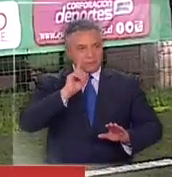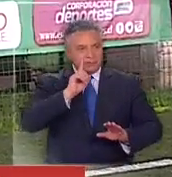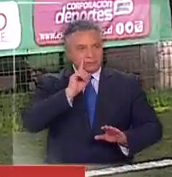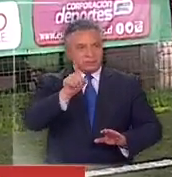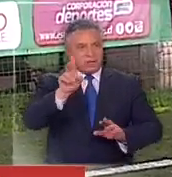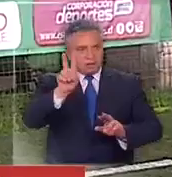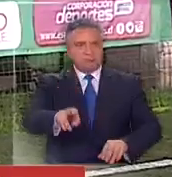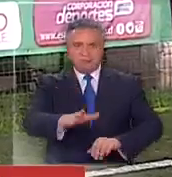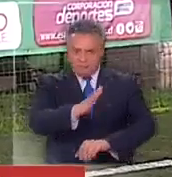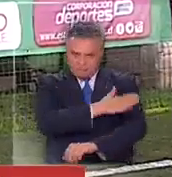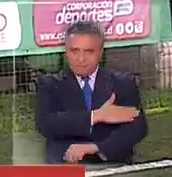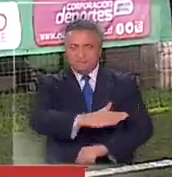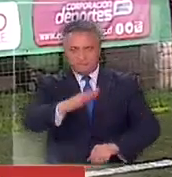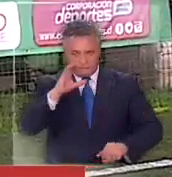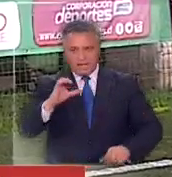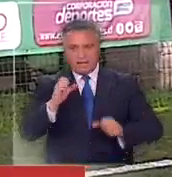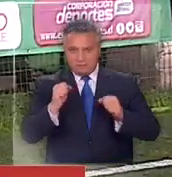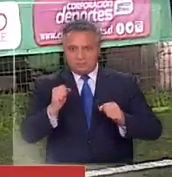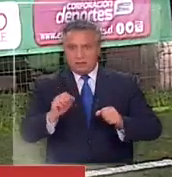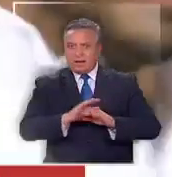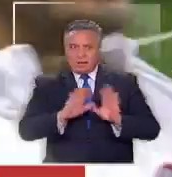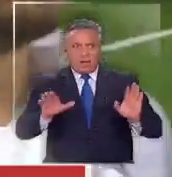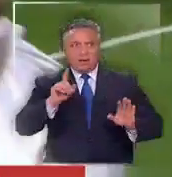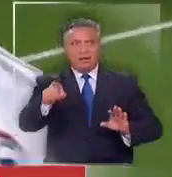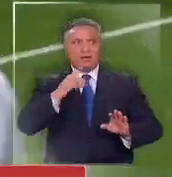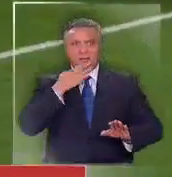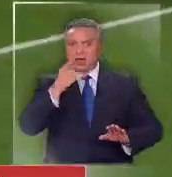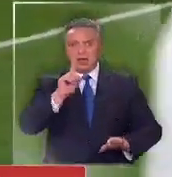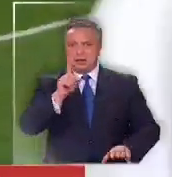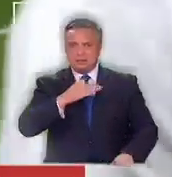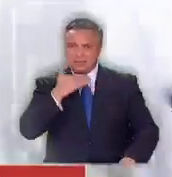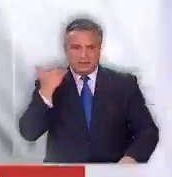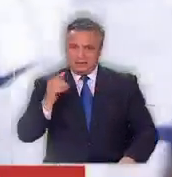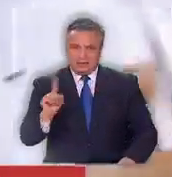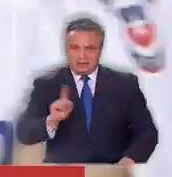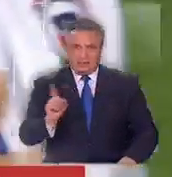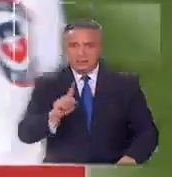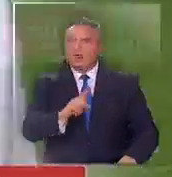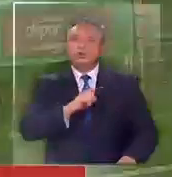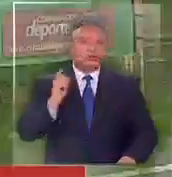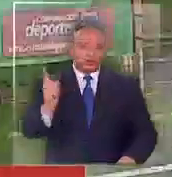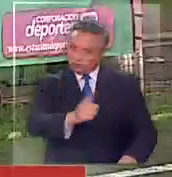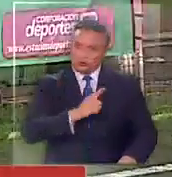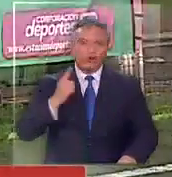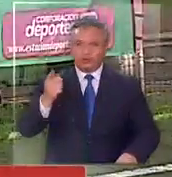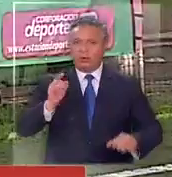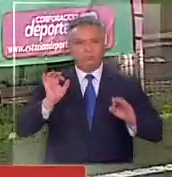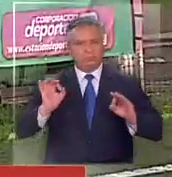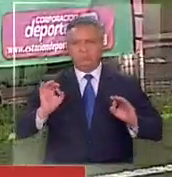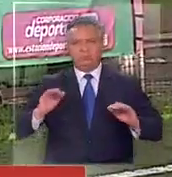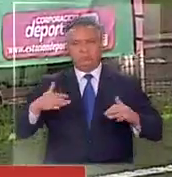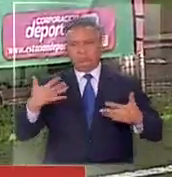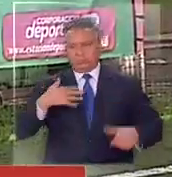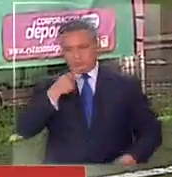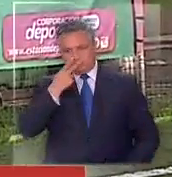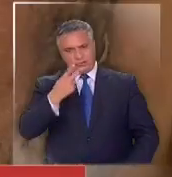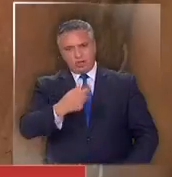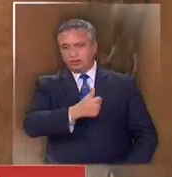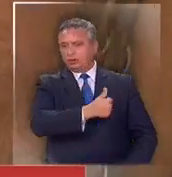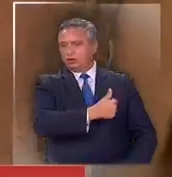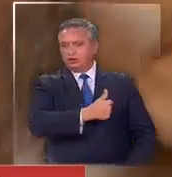que tuviera fe, que no vamos a perder, le dije. En general todos estuvieron a la altura, todos los jugadores,